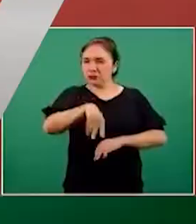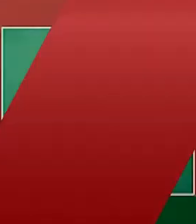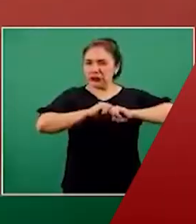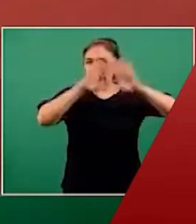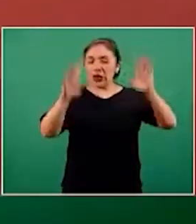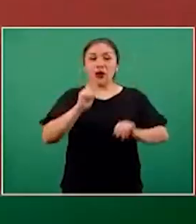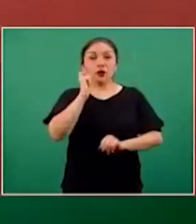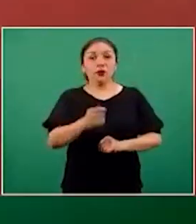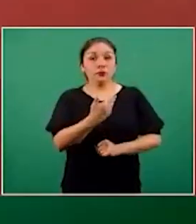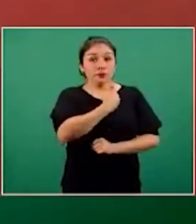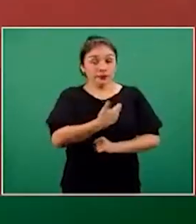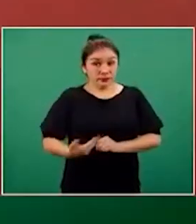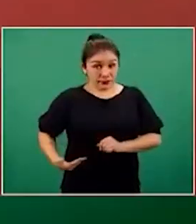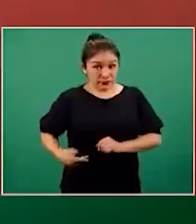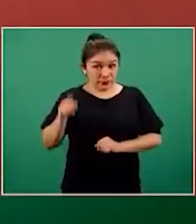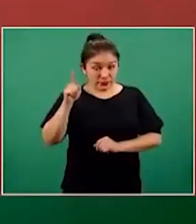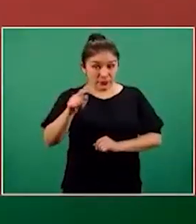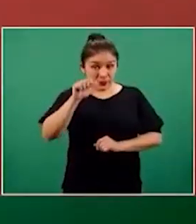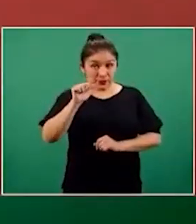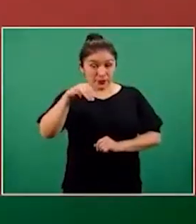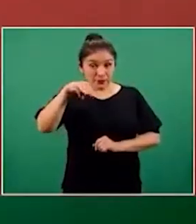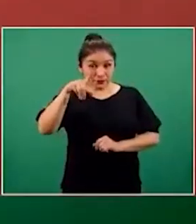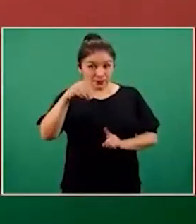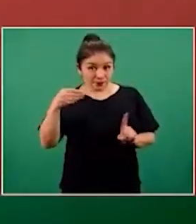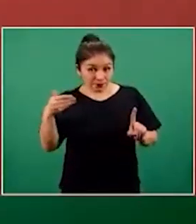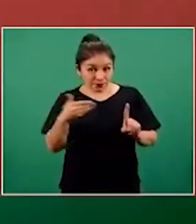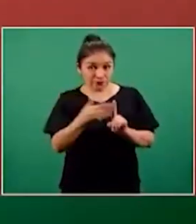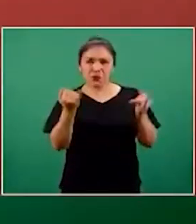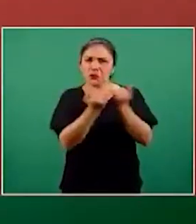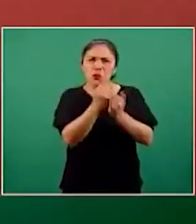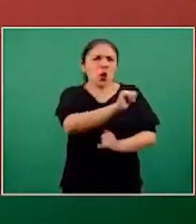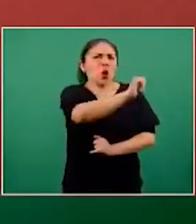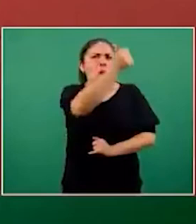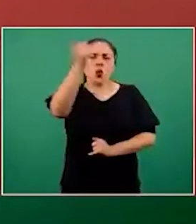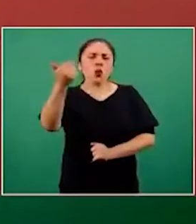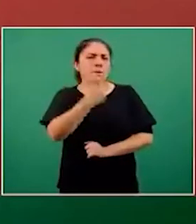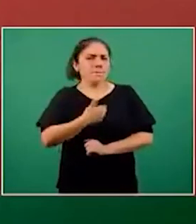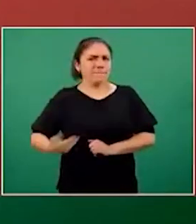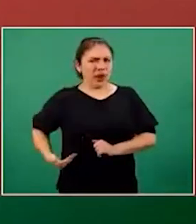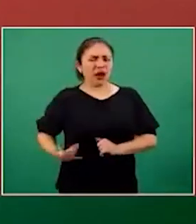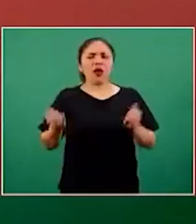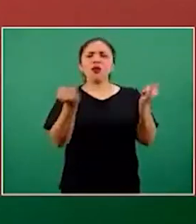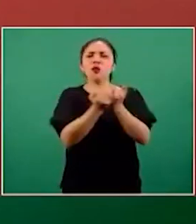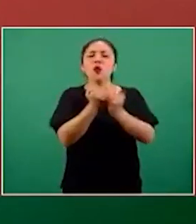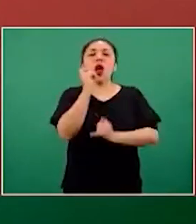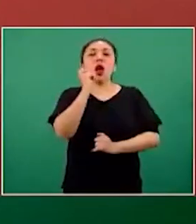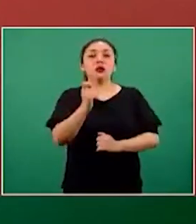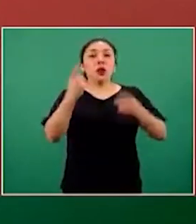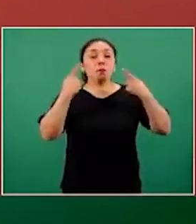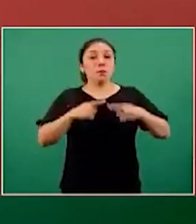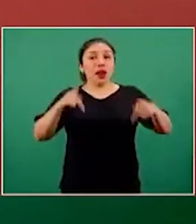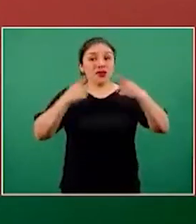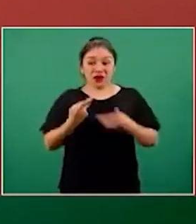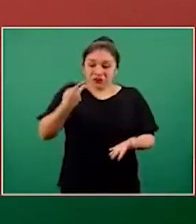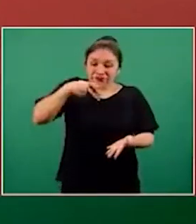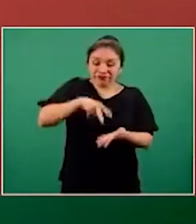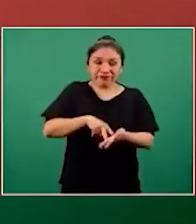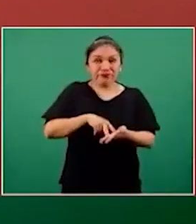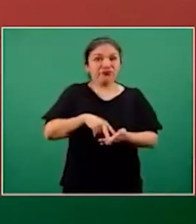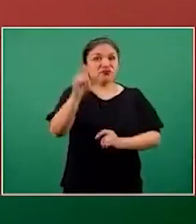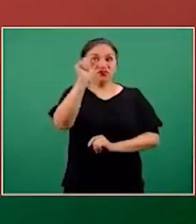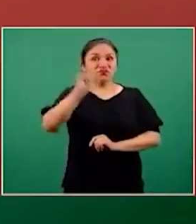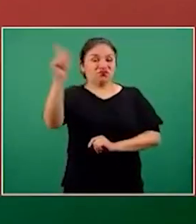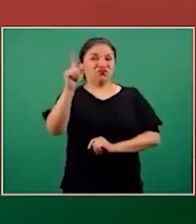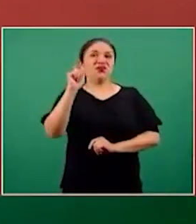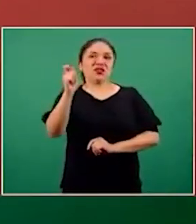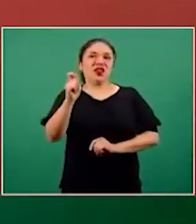Que el presidente López Obrador y cualquier otro mandatario, además de ser funcionarios públicos del más alto